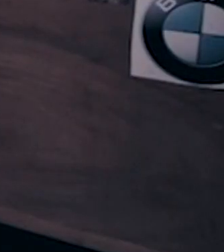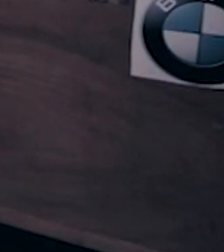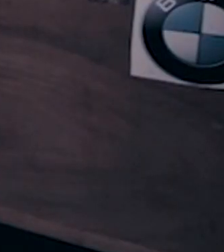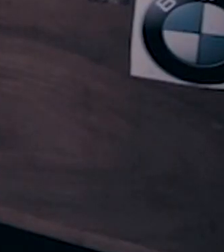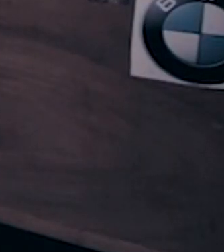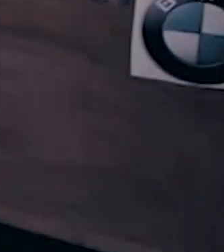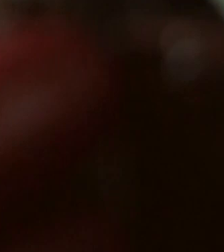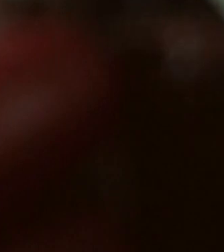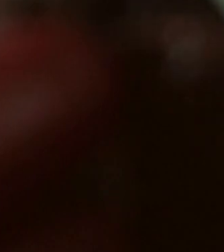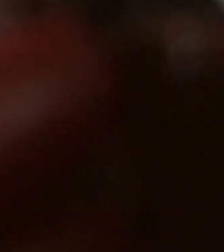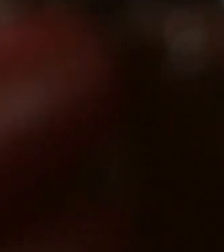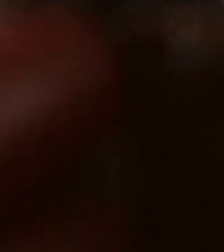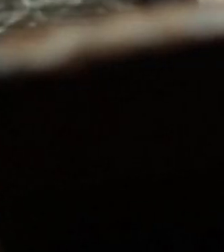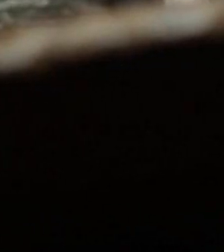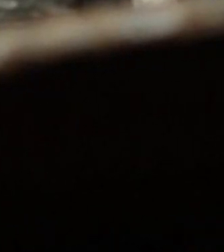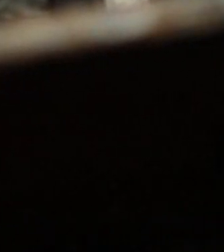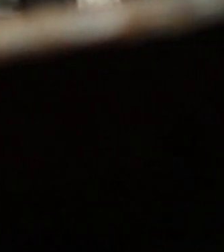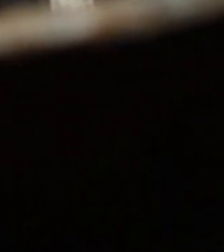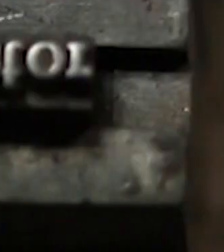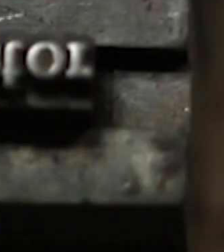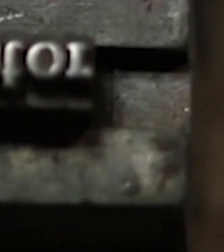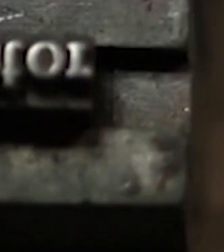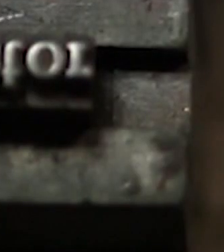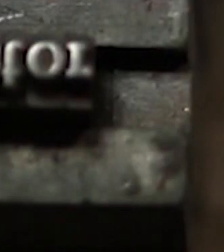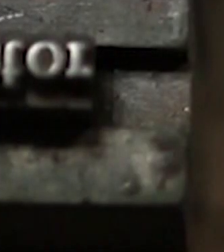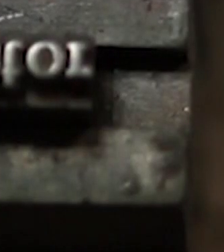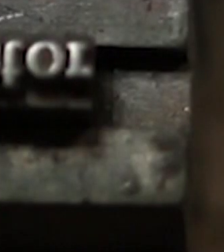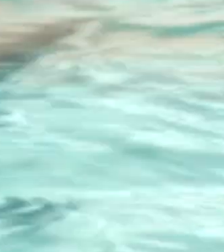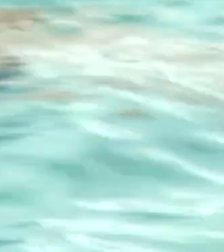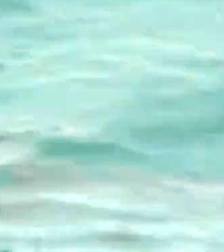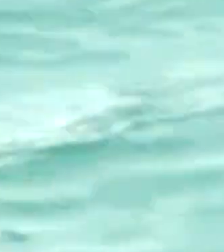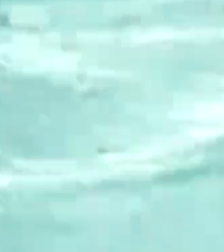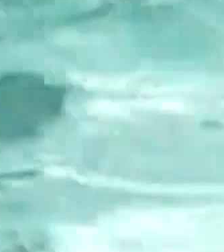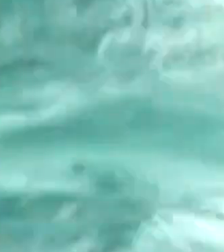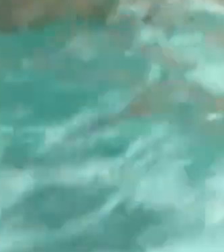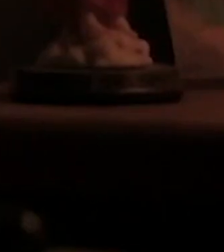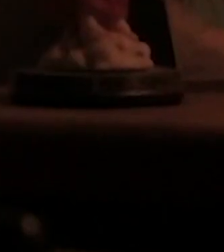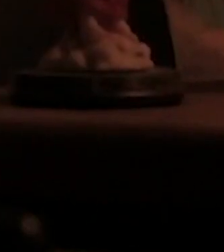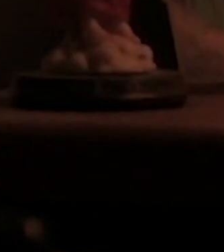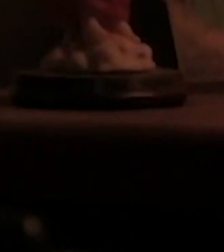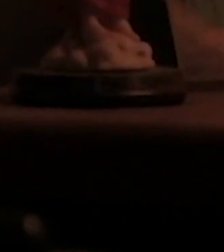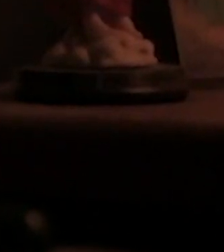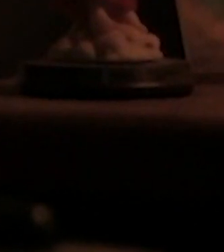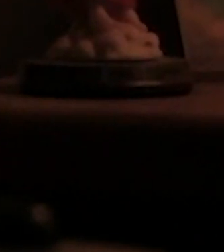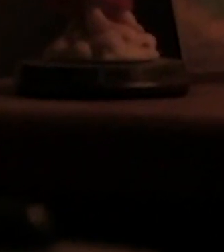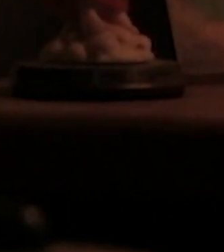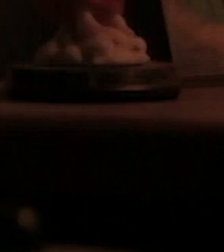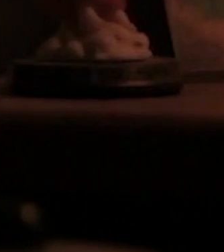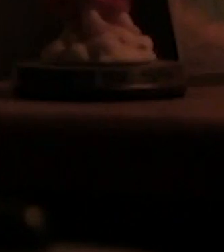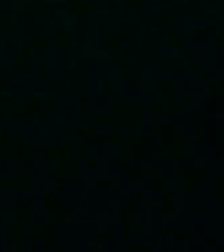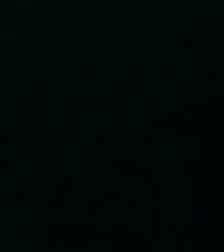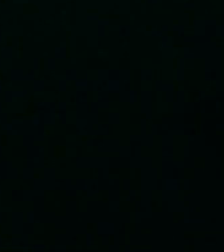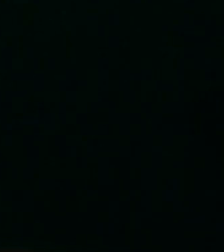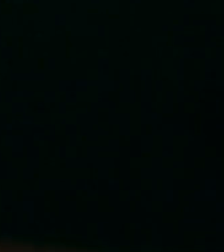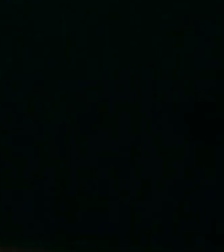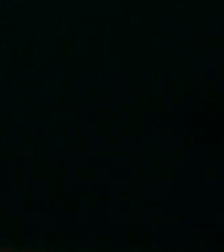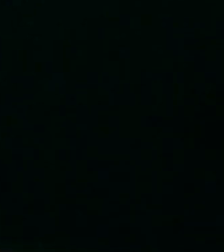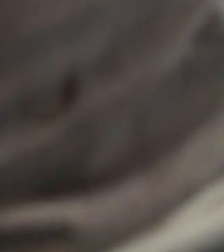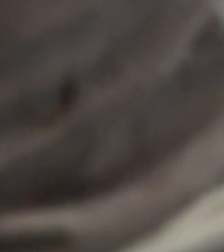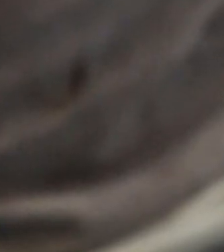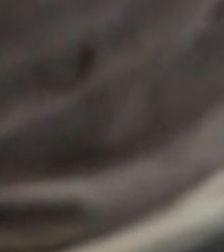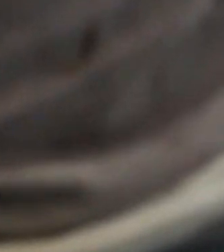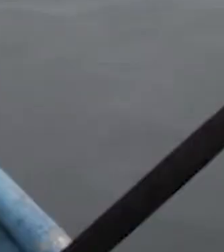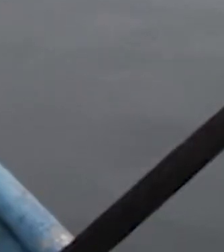me enseñaron a levantar letra por letra, digamos, los folletos. Las ganas de vivir de diferentes